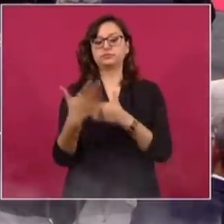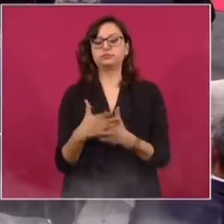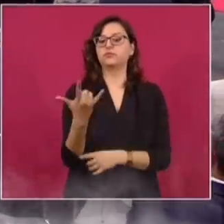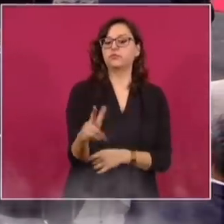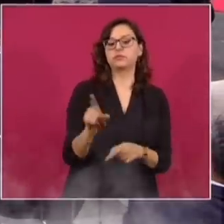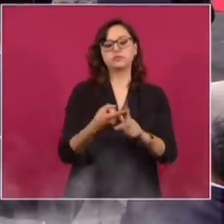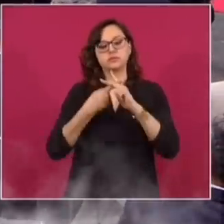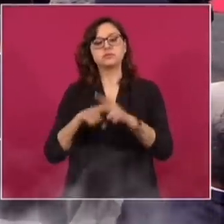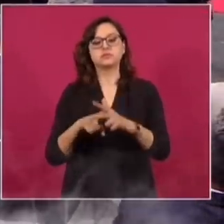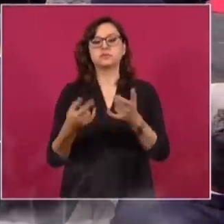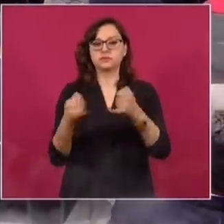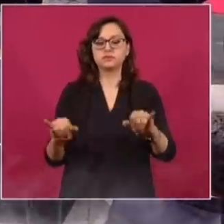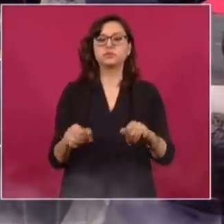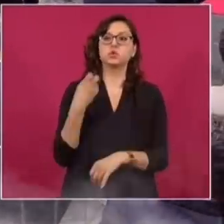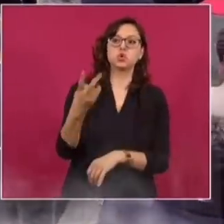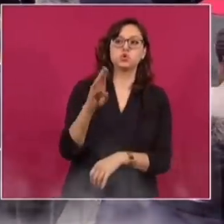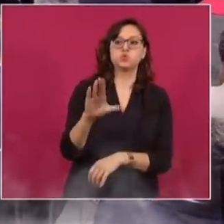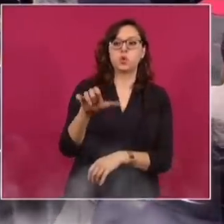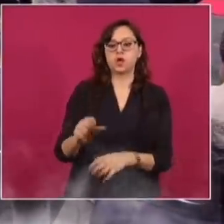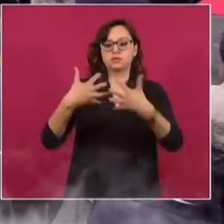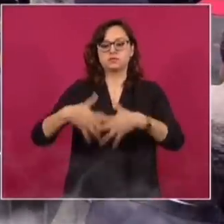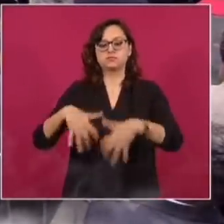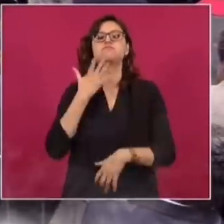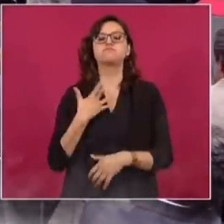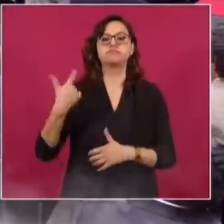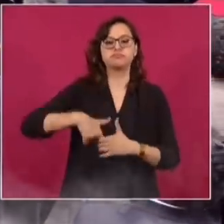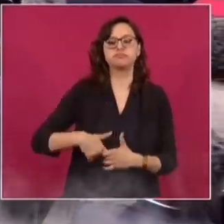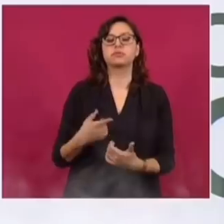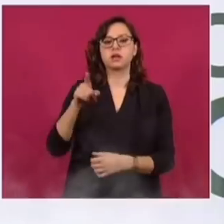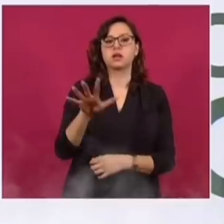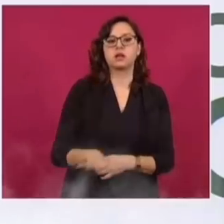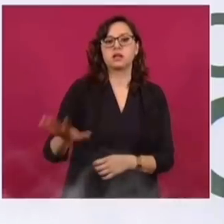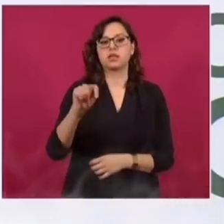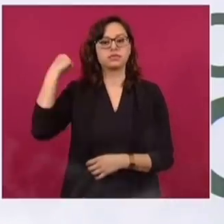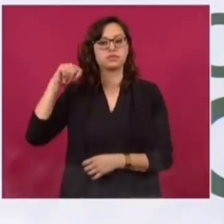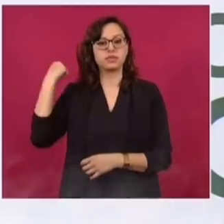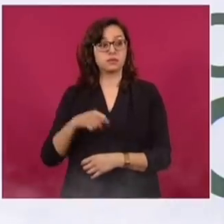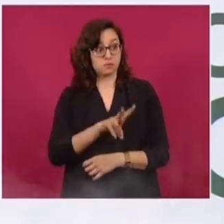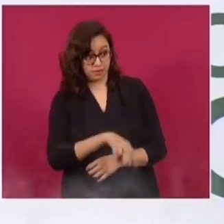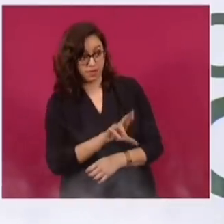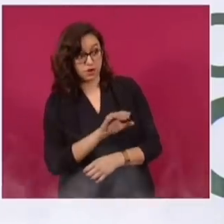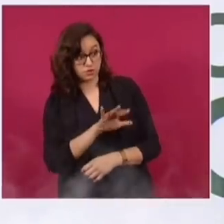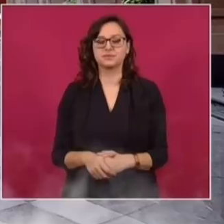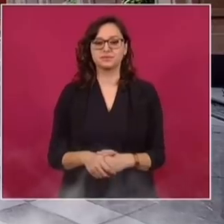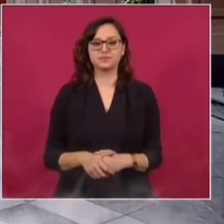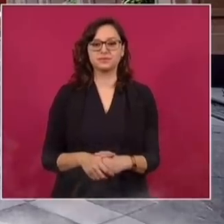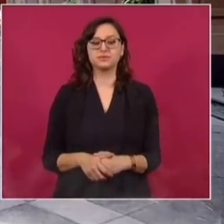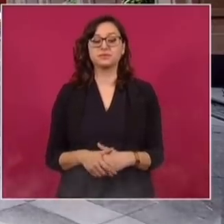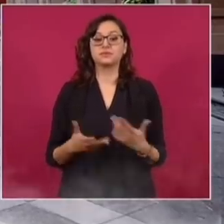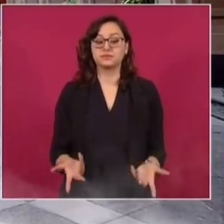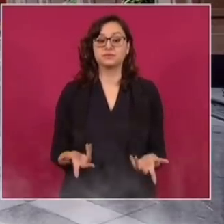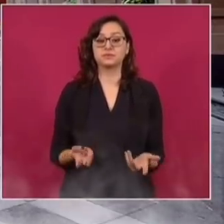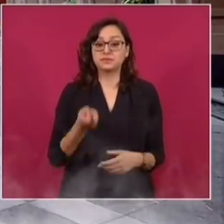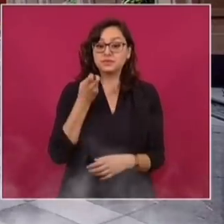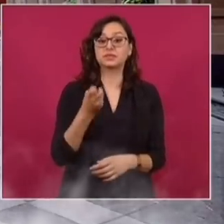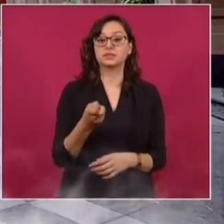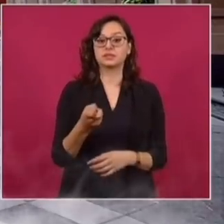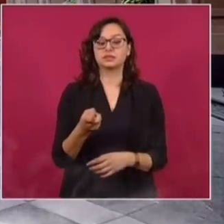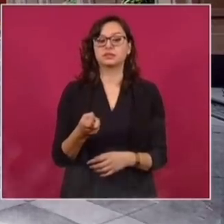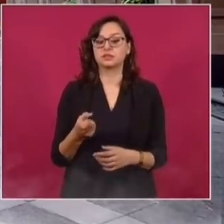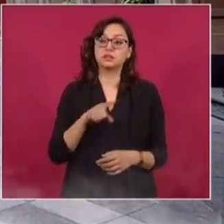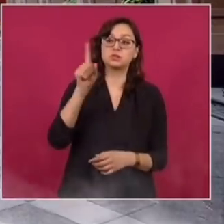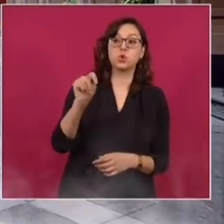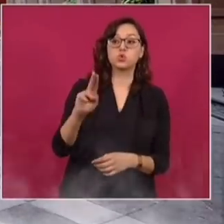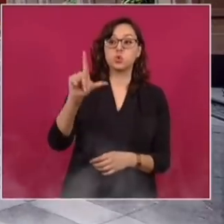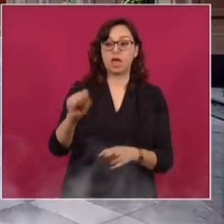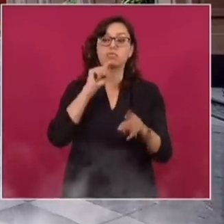la nueva refinería de dos bocas la refinería olmeca de paraíso tabasco verdadera rocío y con la terminación de la